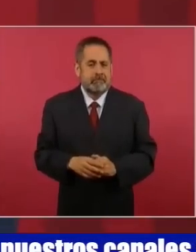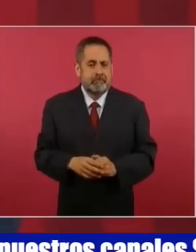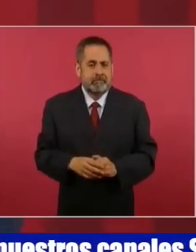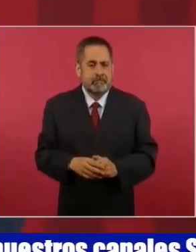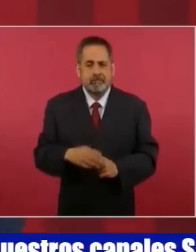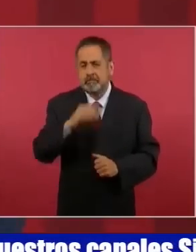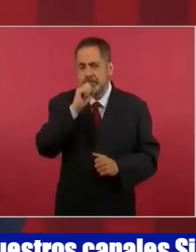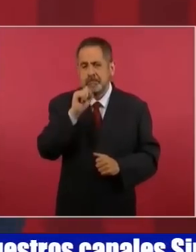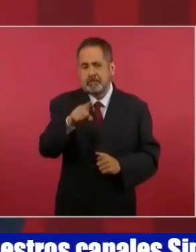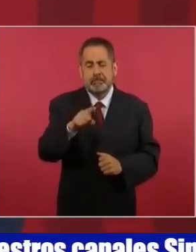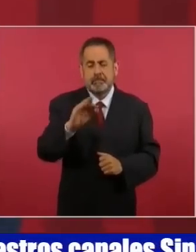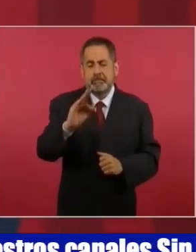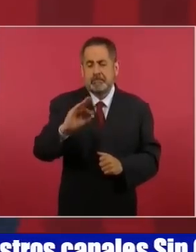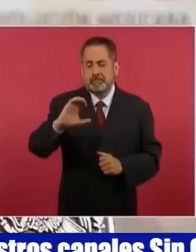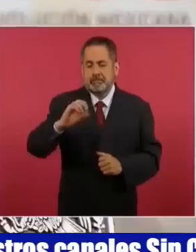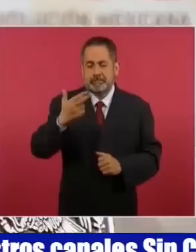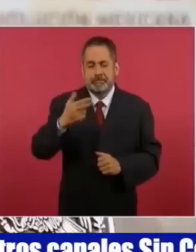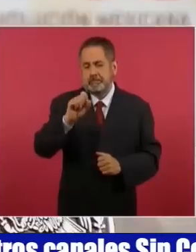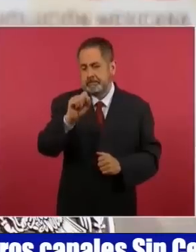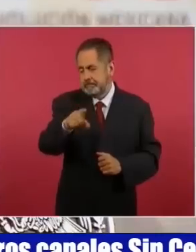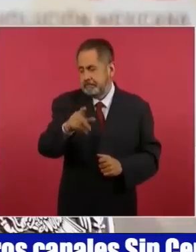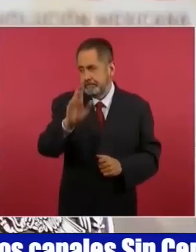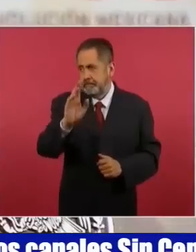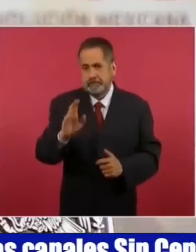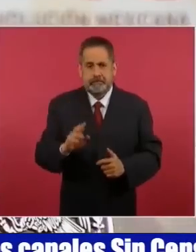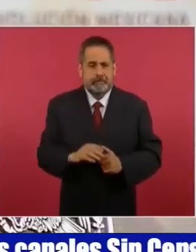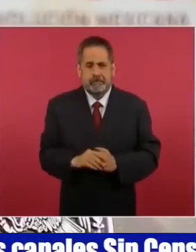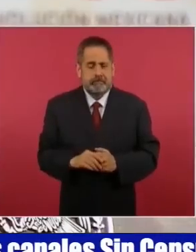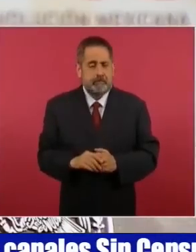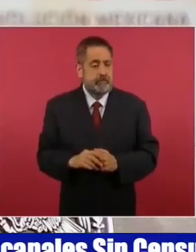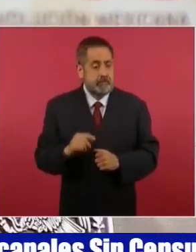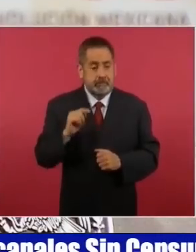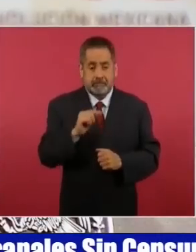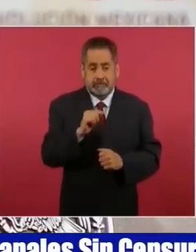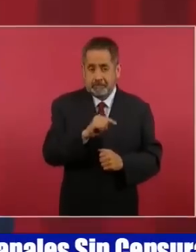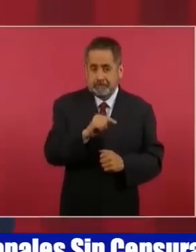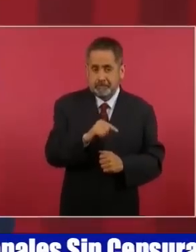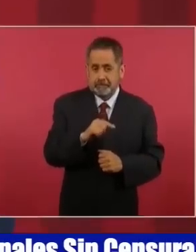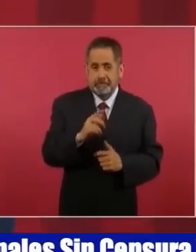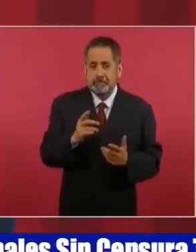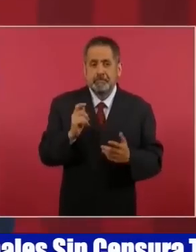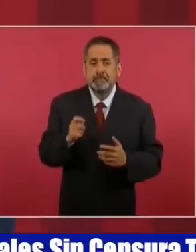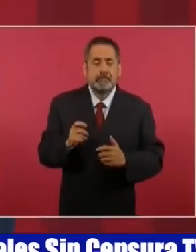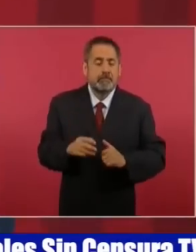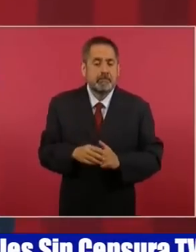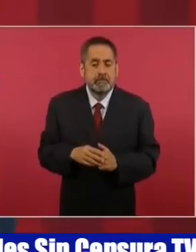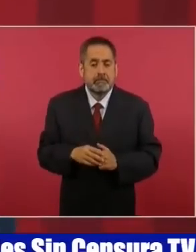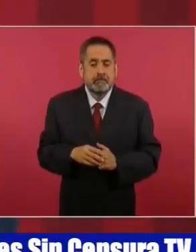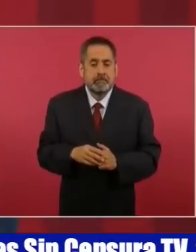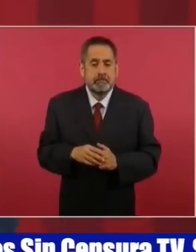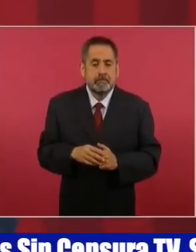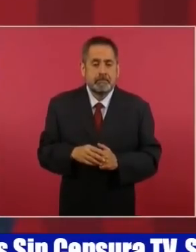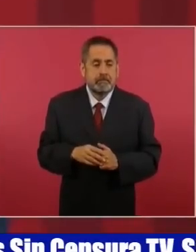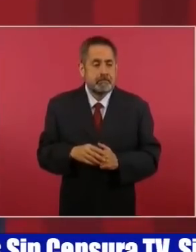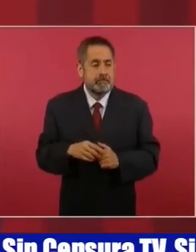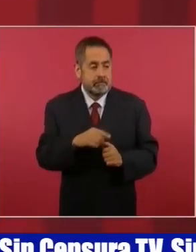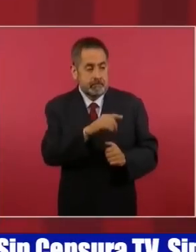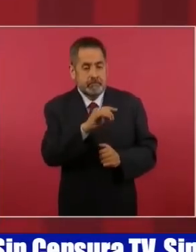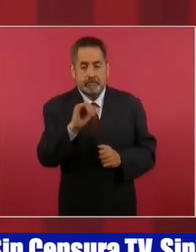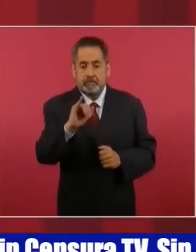O lo de Calderón, que se fue a trabajar a